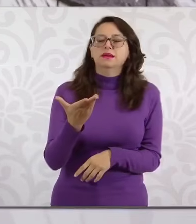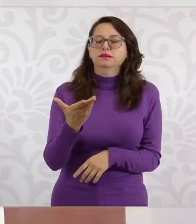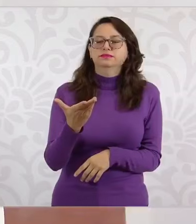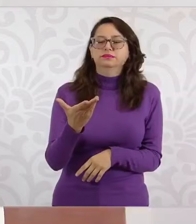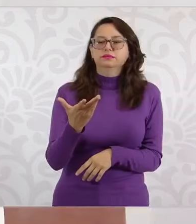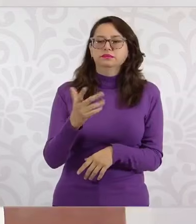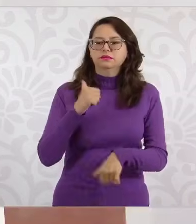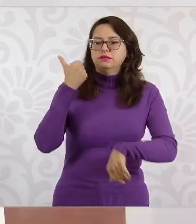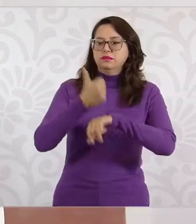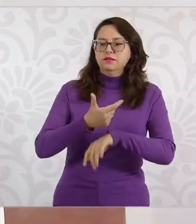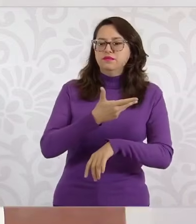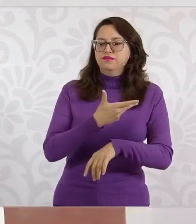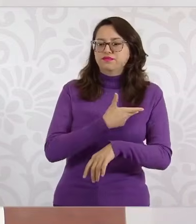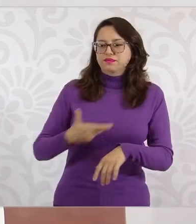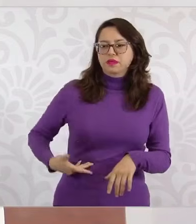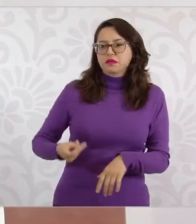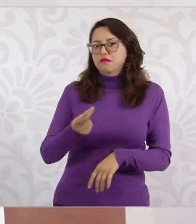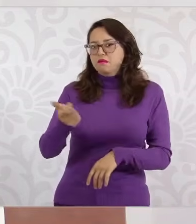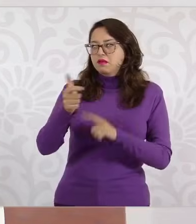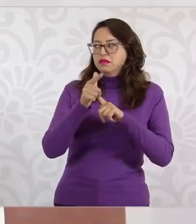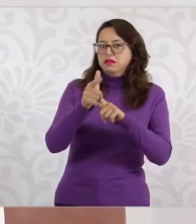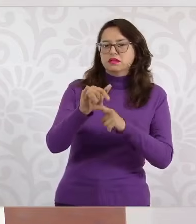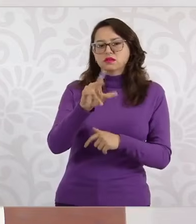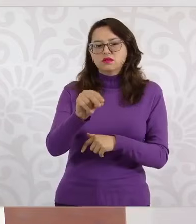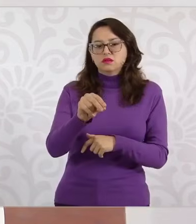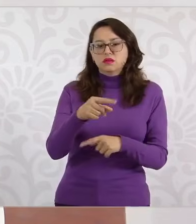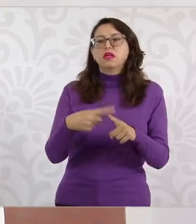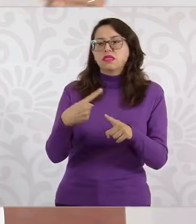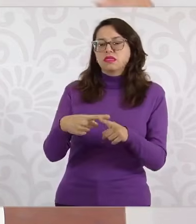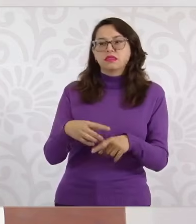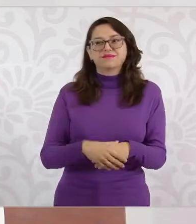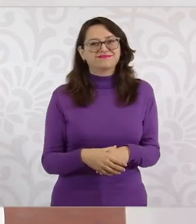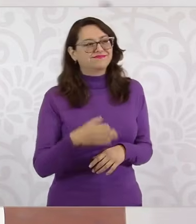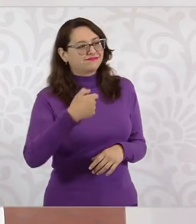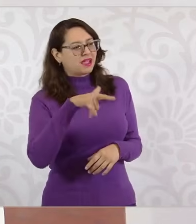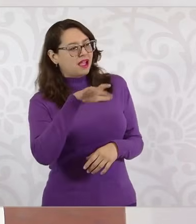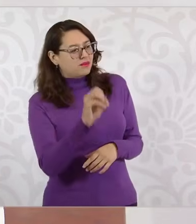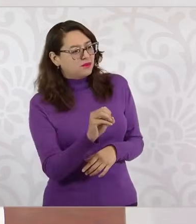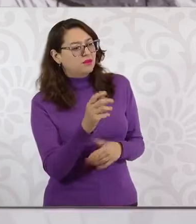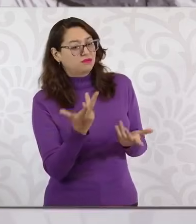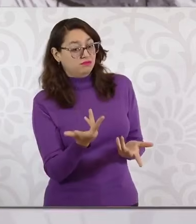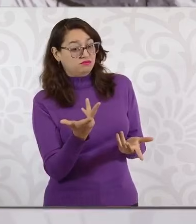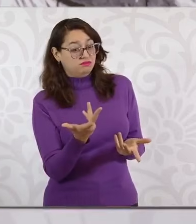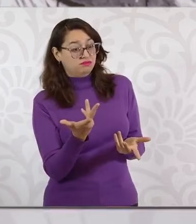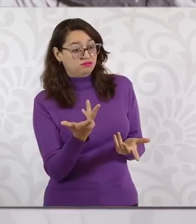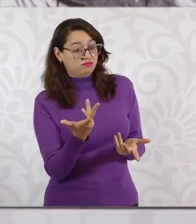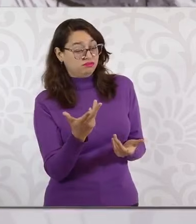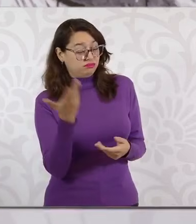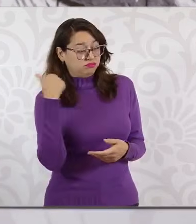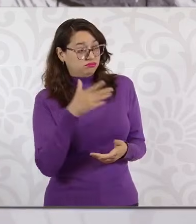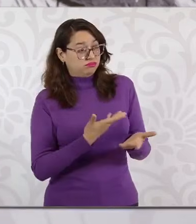¿Quién instaura? El presidente López Obrador, Sí. la propuso. Desde que fue jefe de gobierno, dijo: el